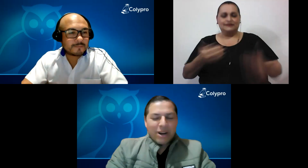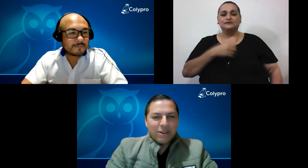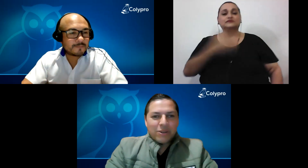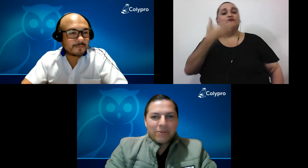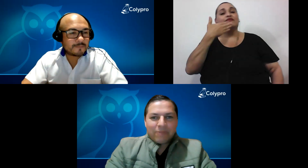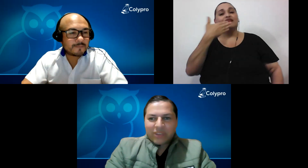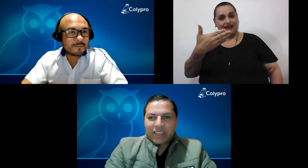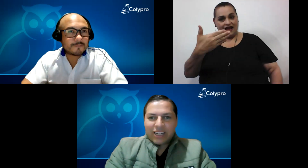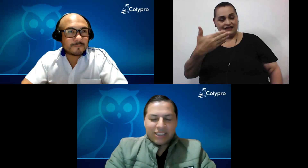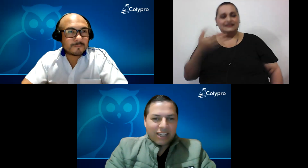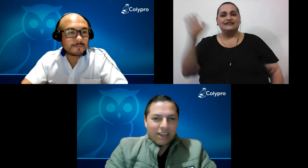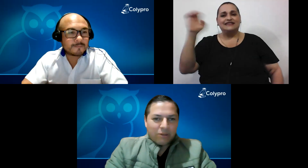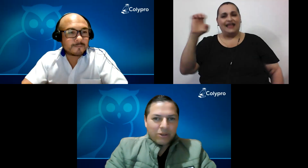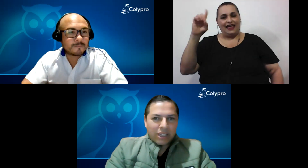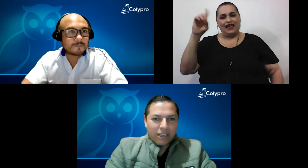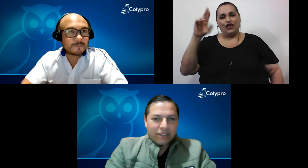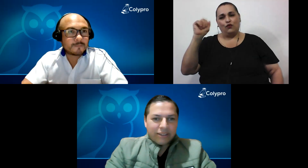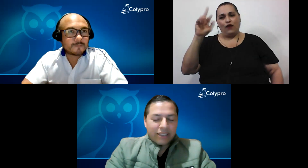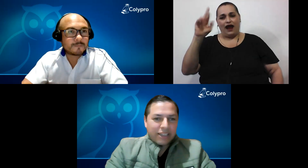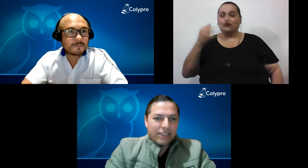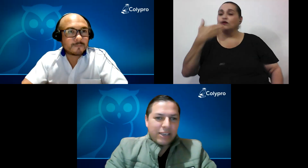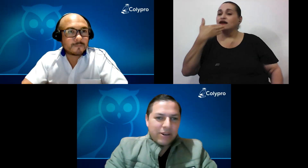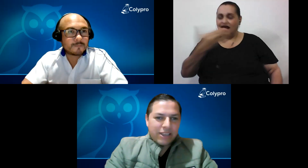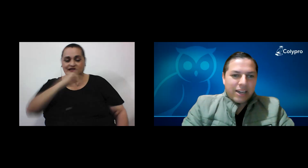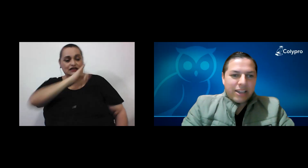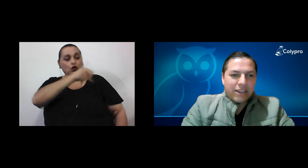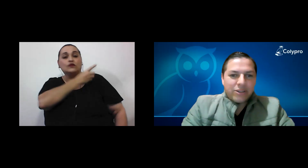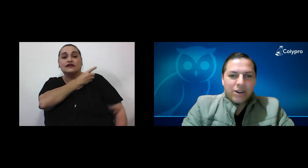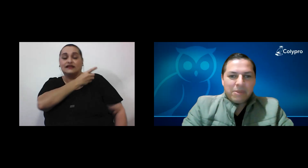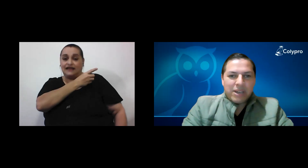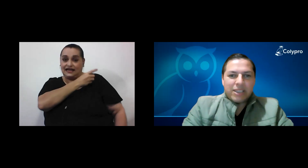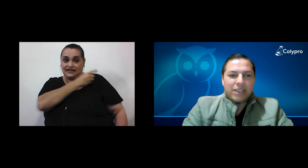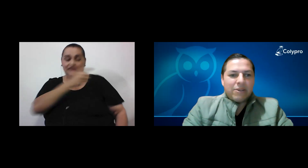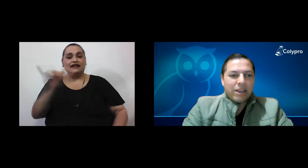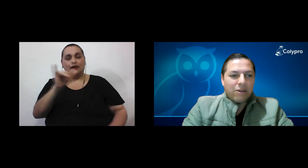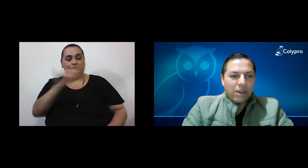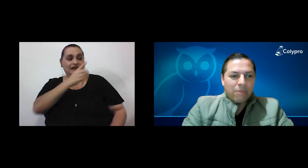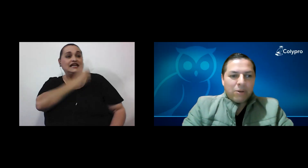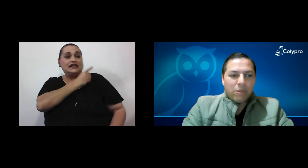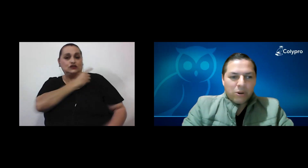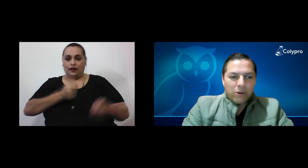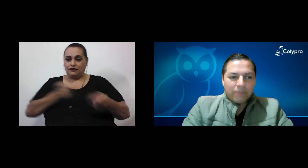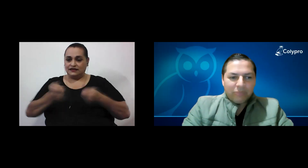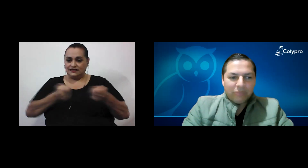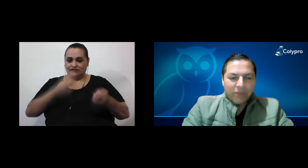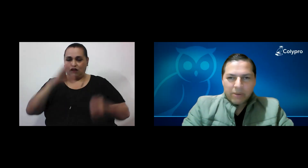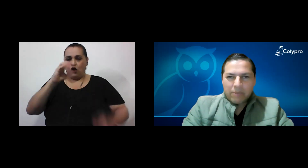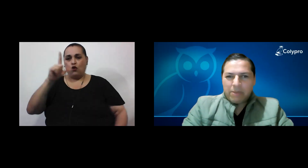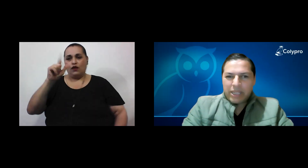Gracias, Eduardo. Gracias a la Junta Directiva y a la Dirección Administrativa de Colipro